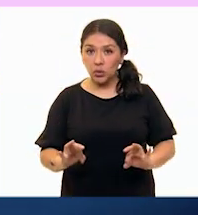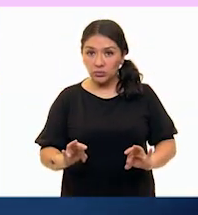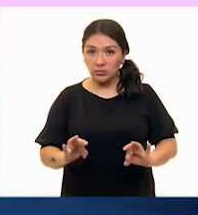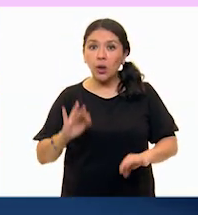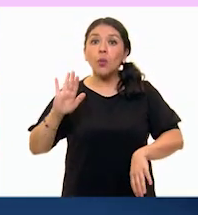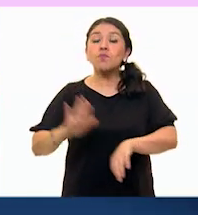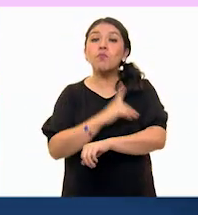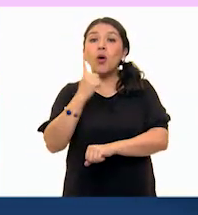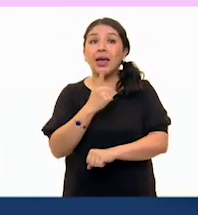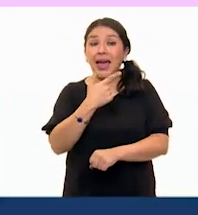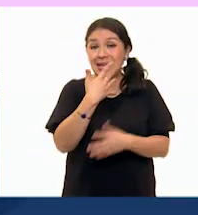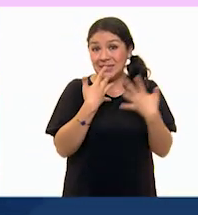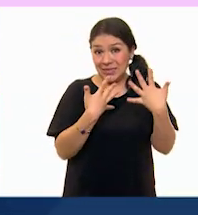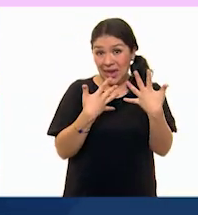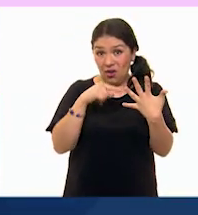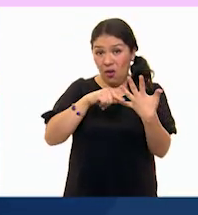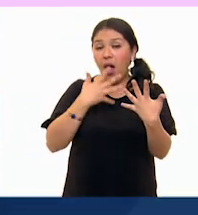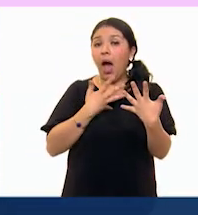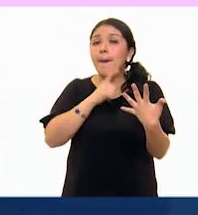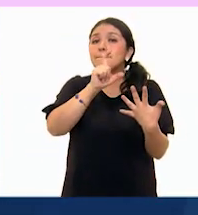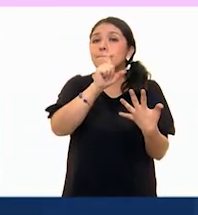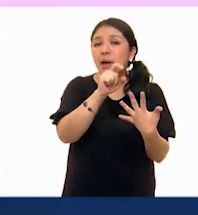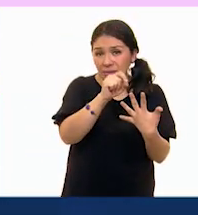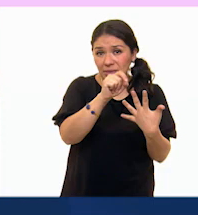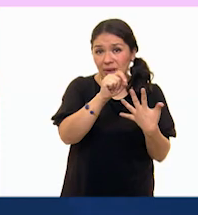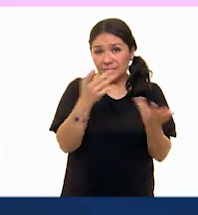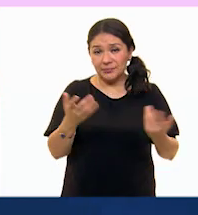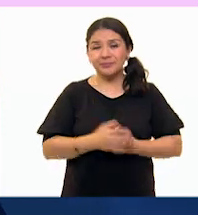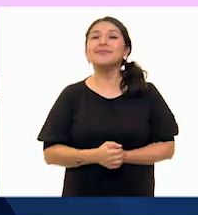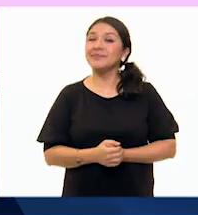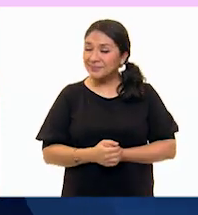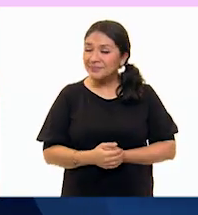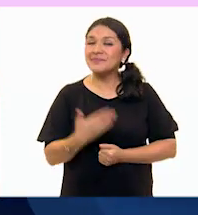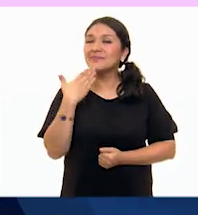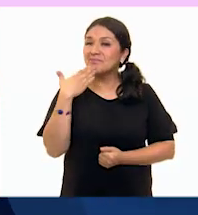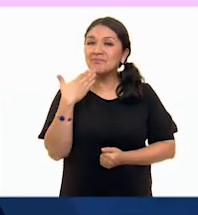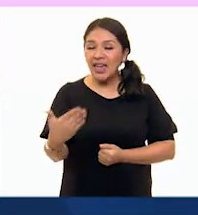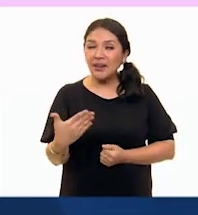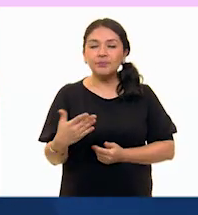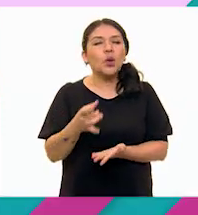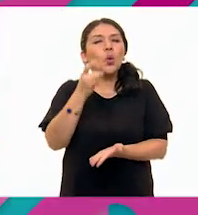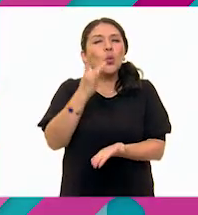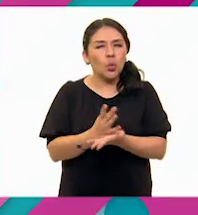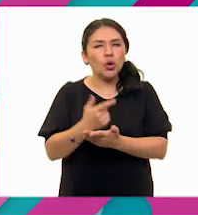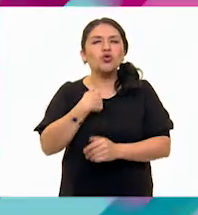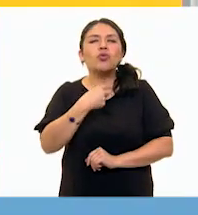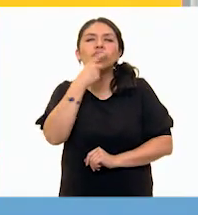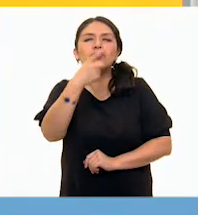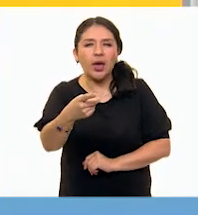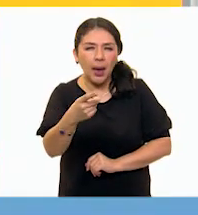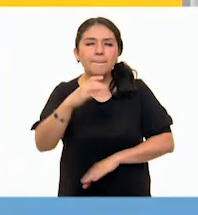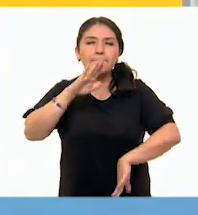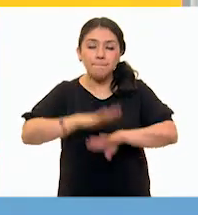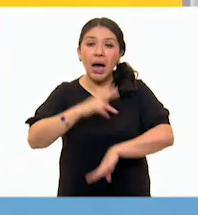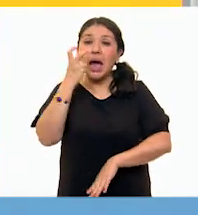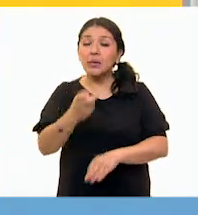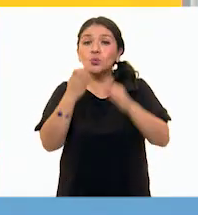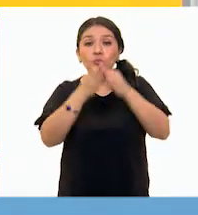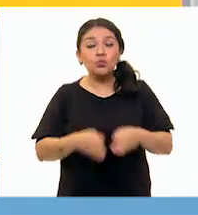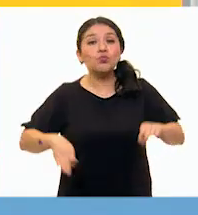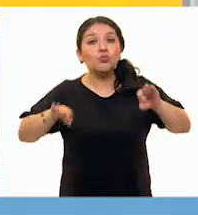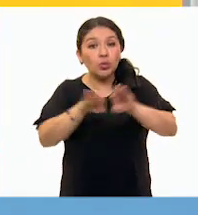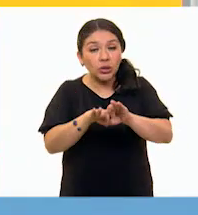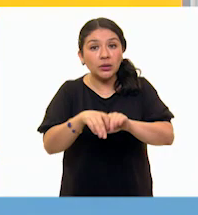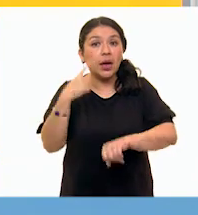círculos, ya que la figura 5 tiene 20 círculos. Así es. Solamente quiero resaltar que es